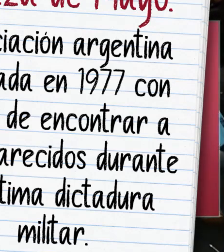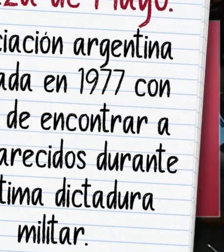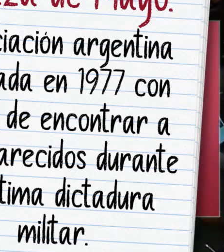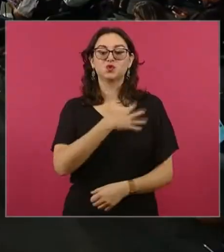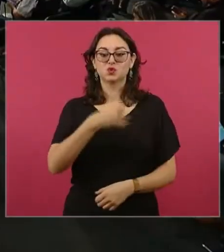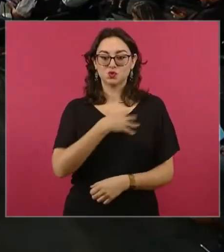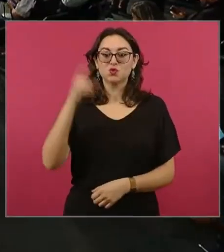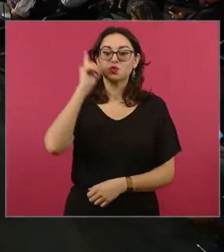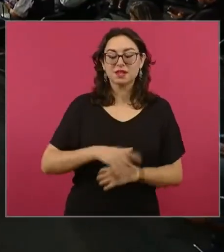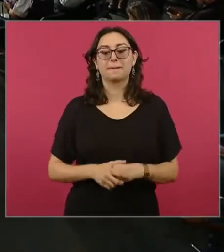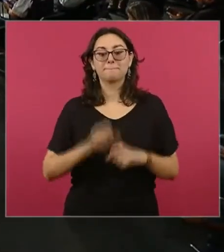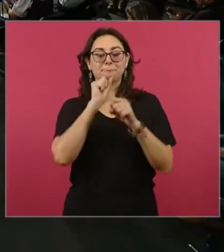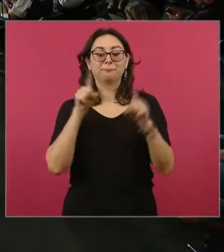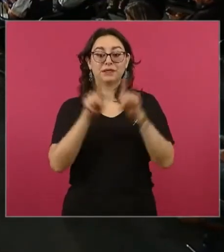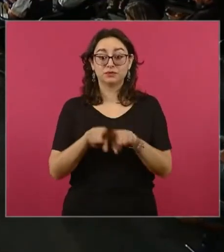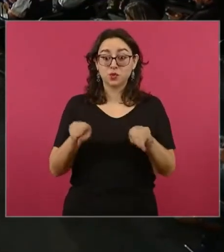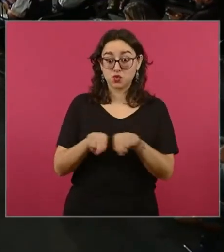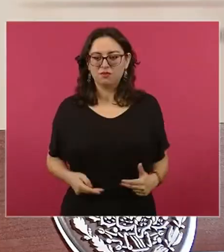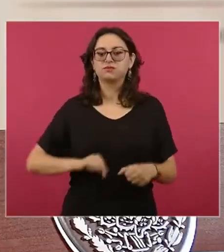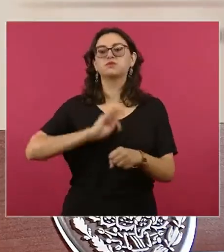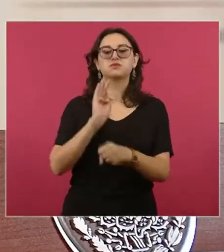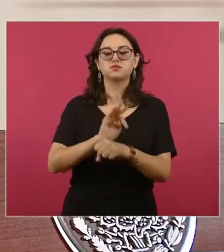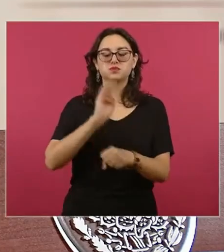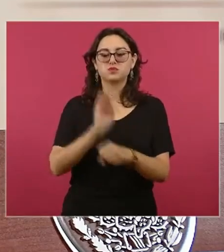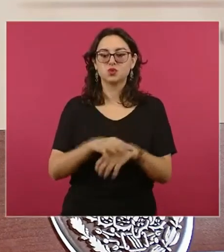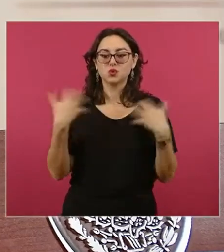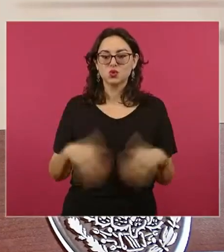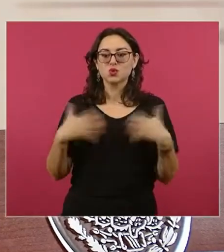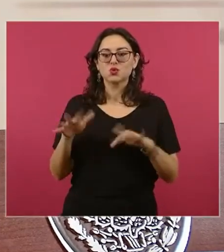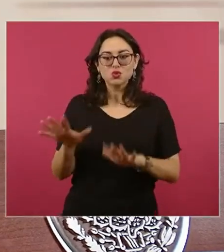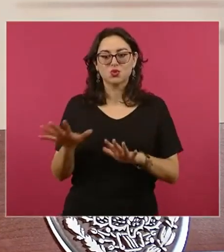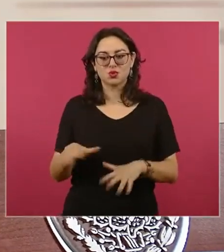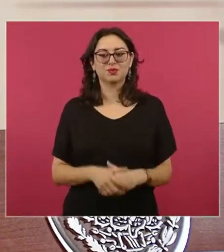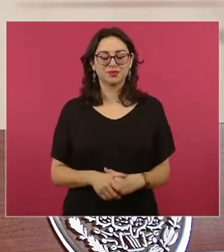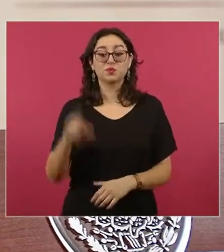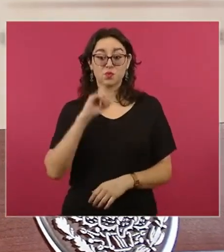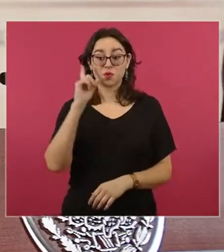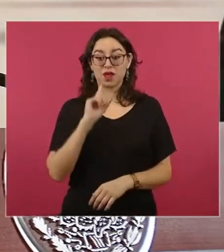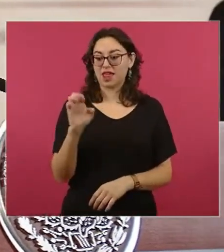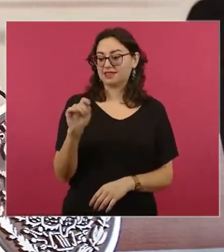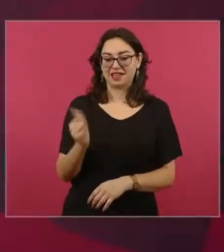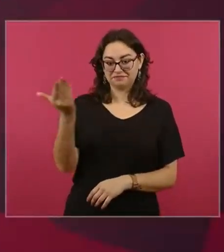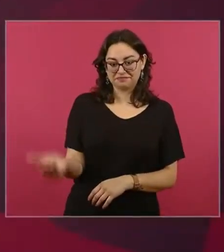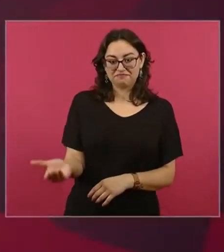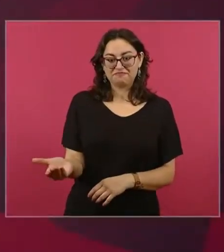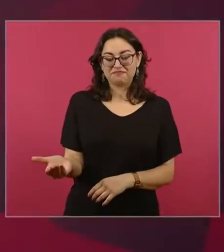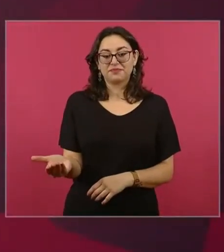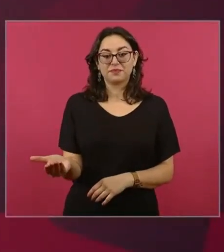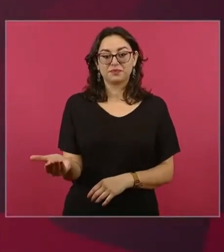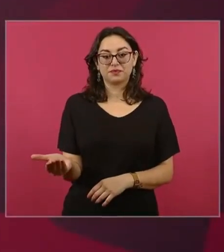una nieta recuperada, Victoria Montenegro, y al mismo tiempo, Estela, pues es